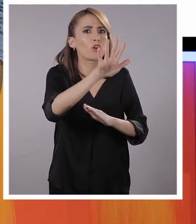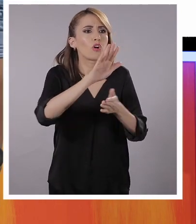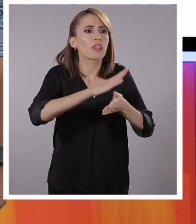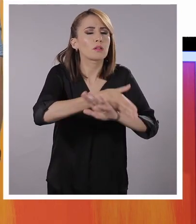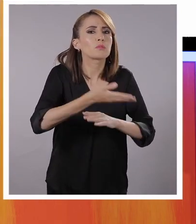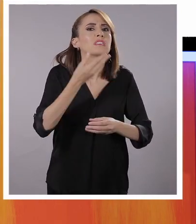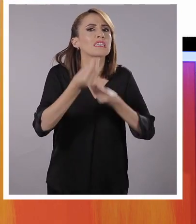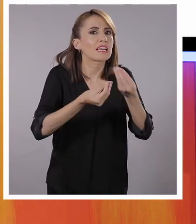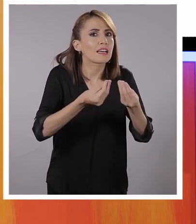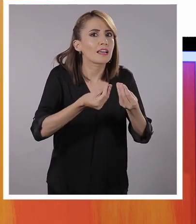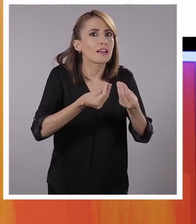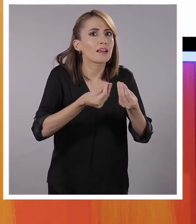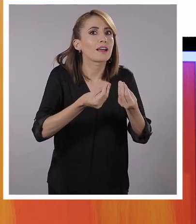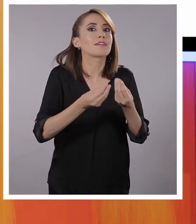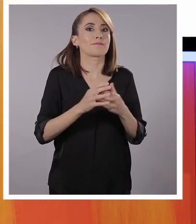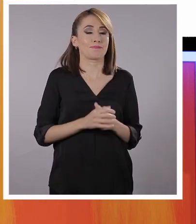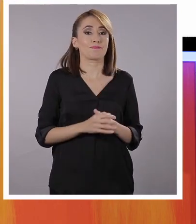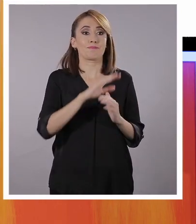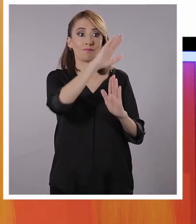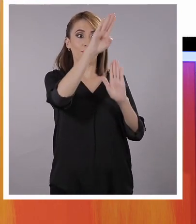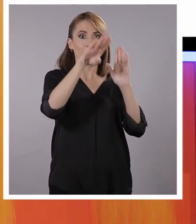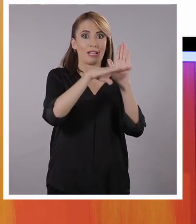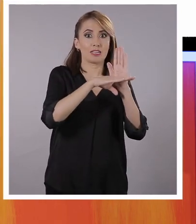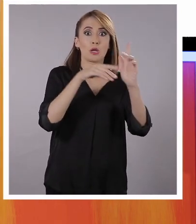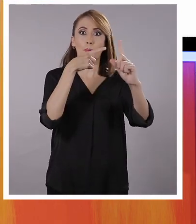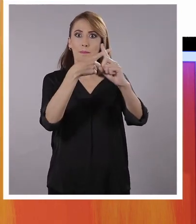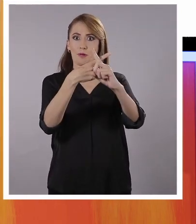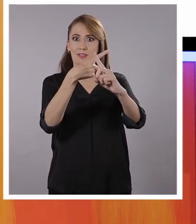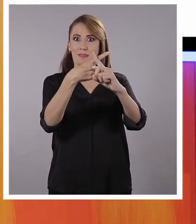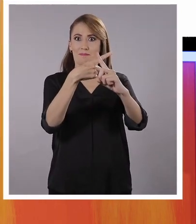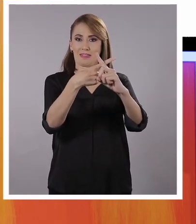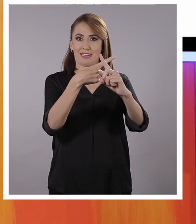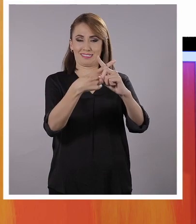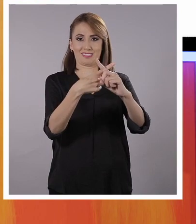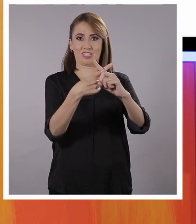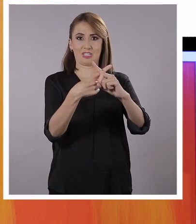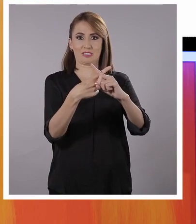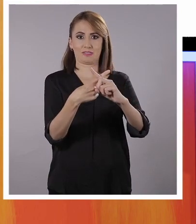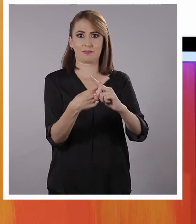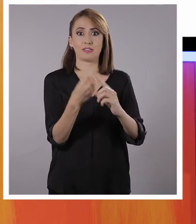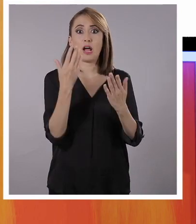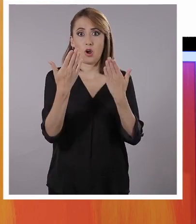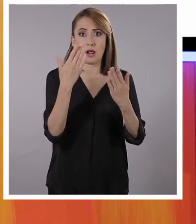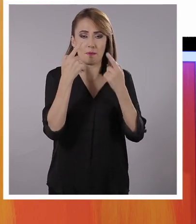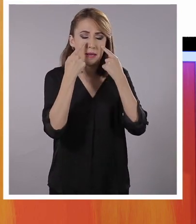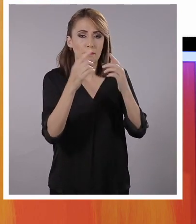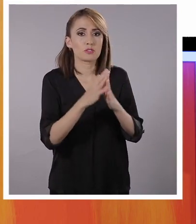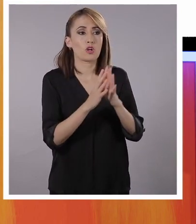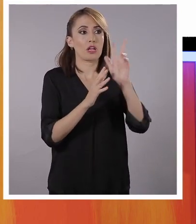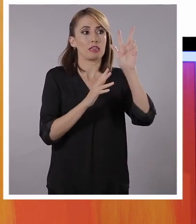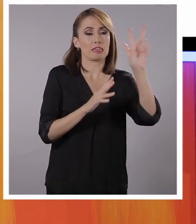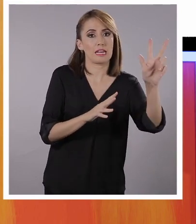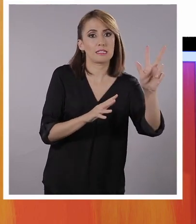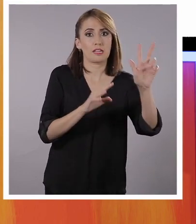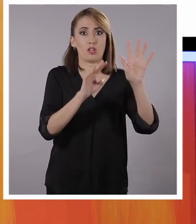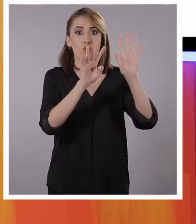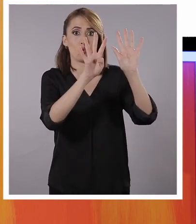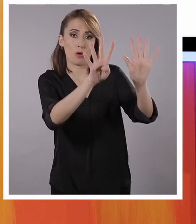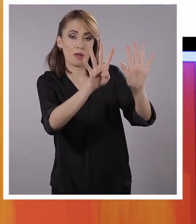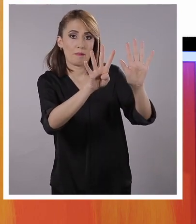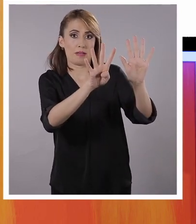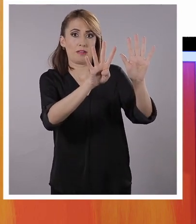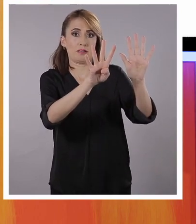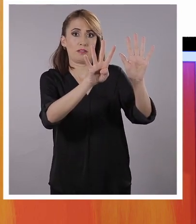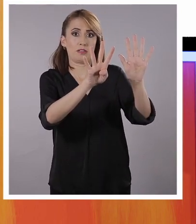aquí? Muy bien, sigamos. El siguiente patrón es la multiplicación. Ok, tenemos la